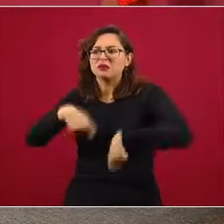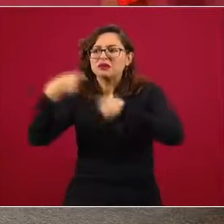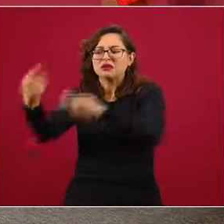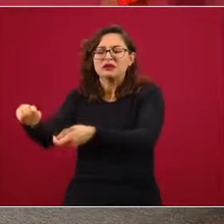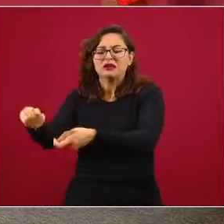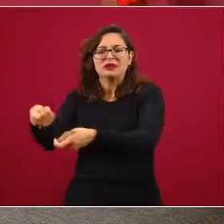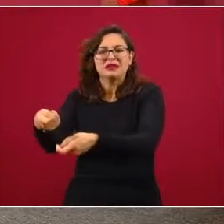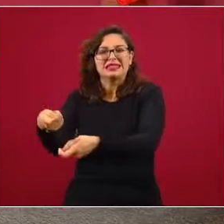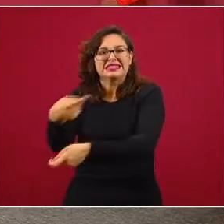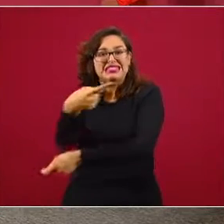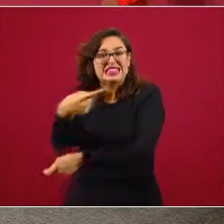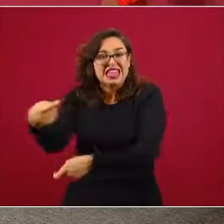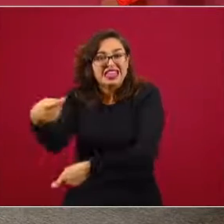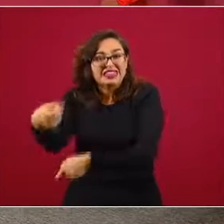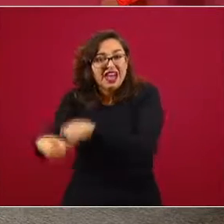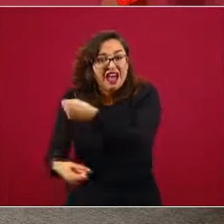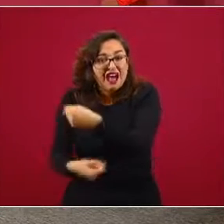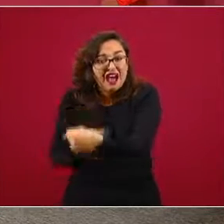¿Cómo es